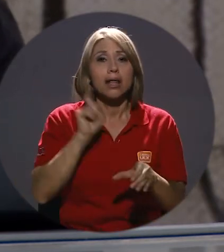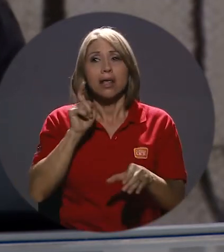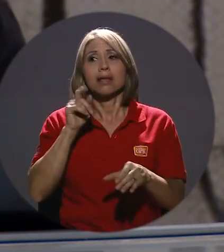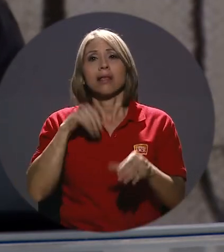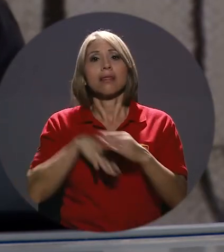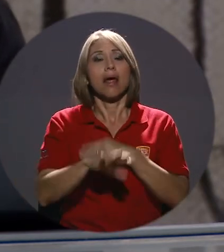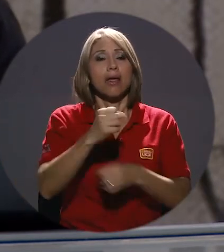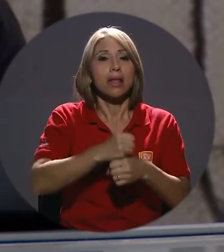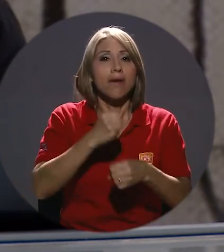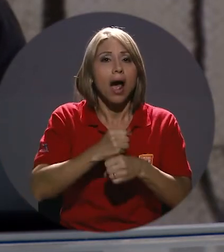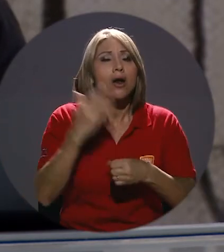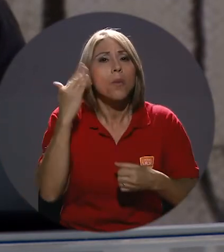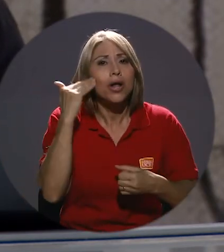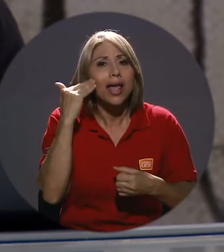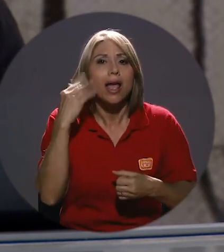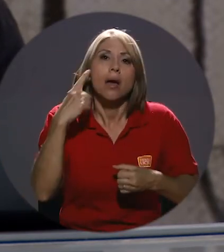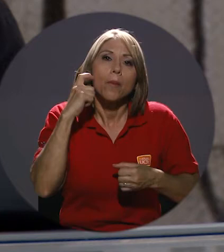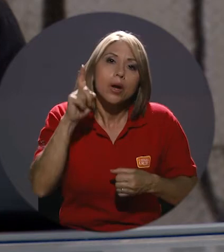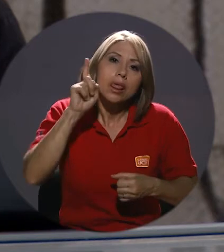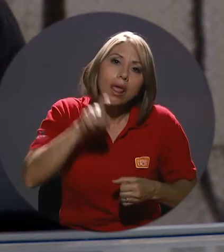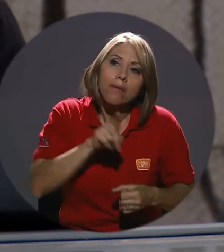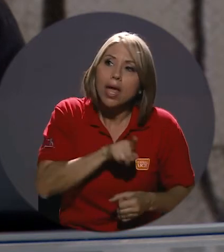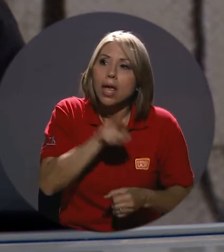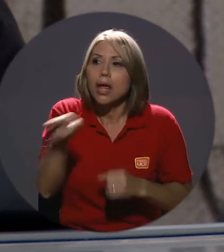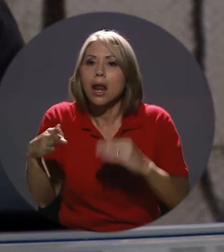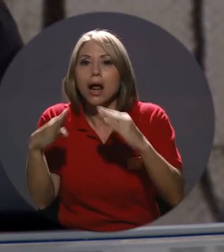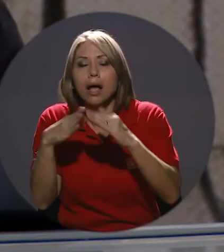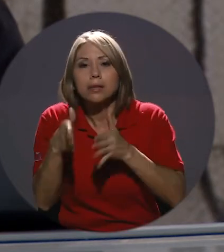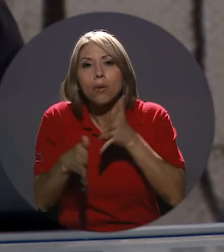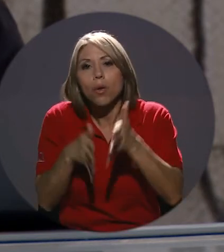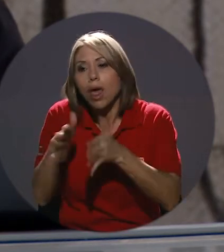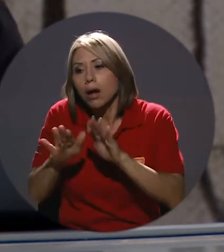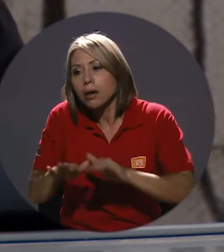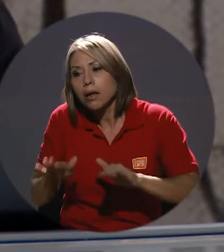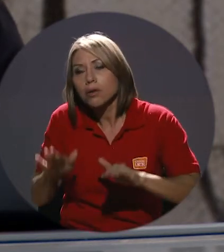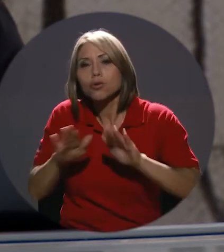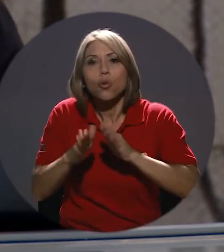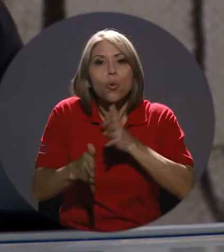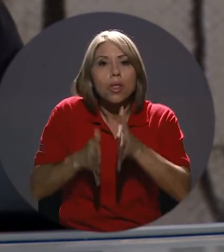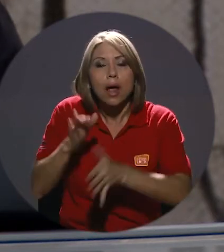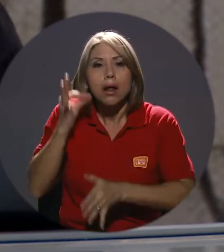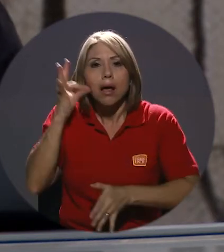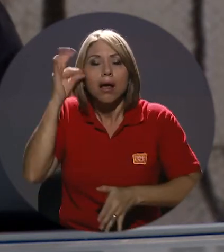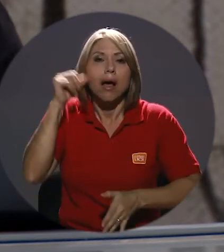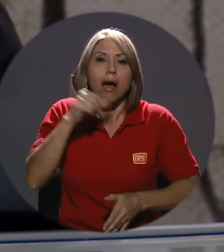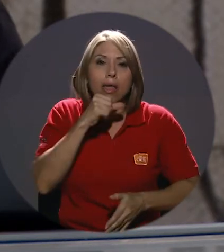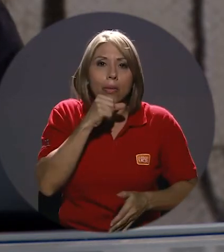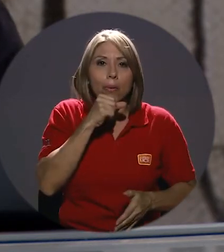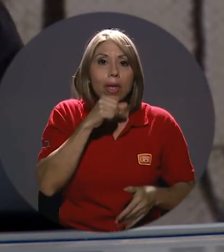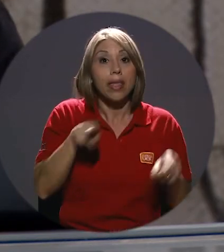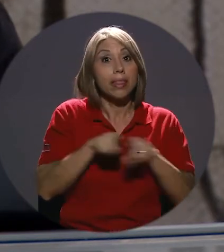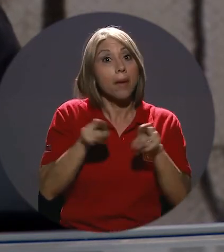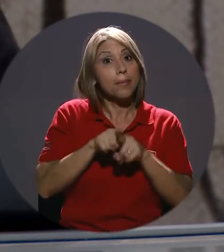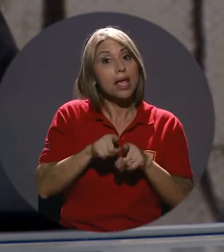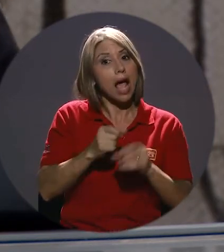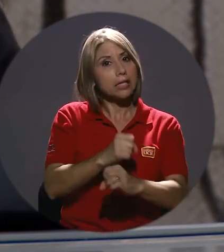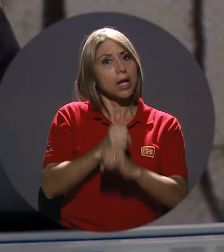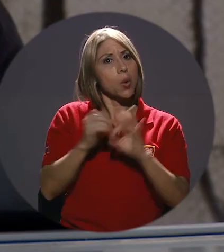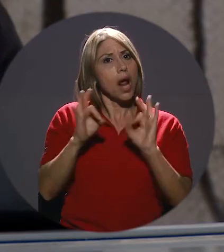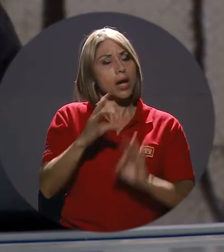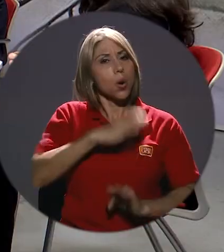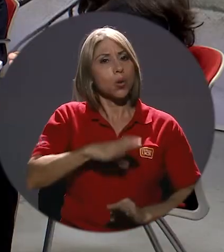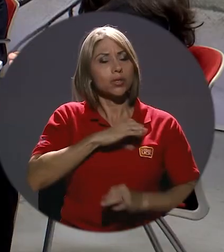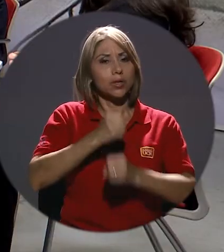esto de los cuidados. Y por lo tanto, el favorecer las condiciones de empleo, asegurar